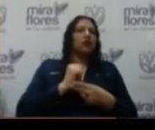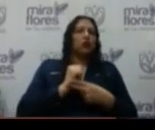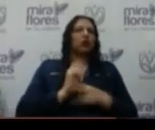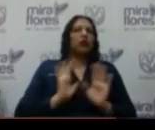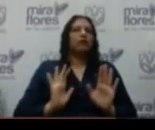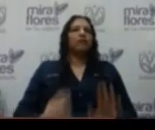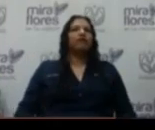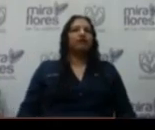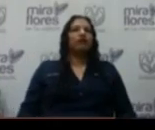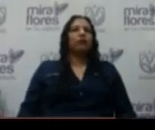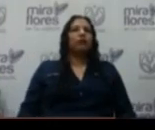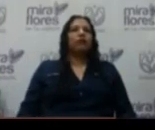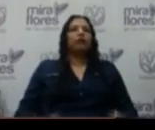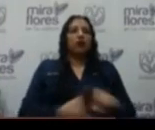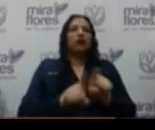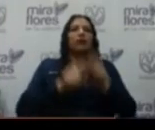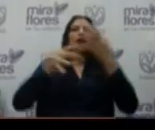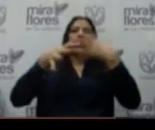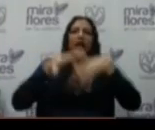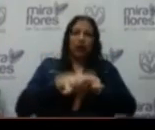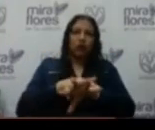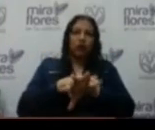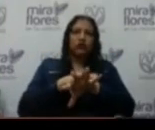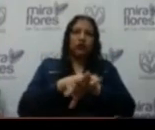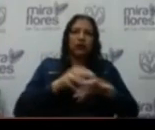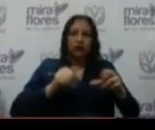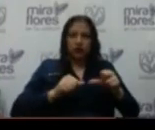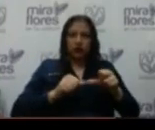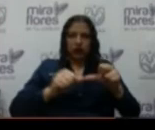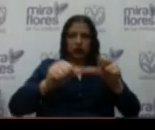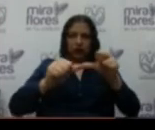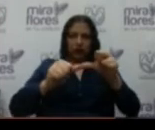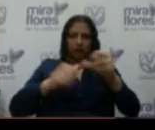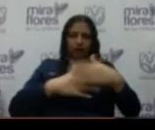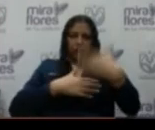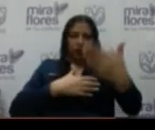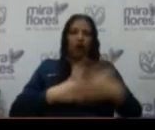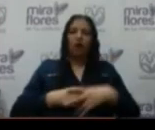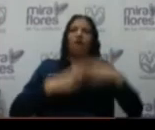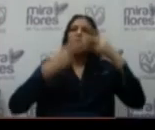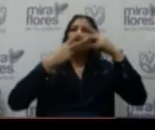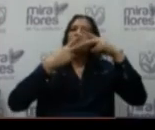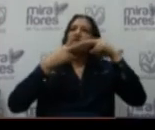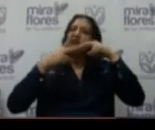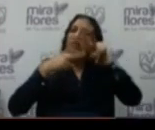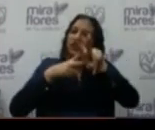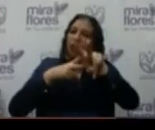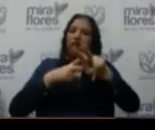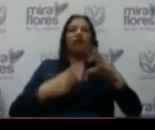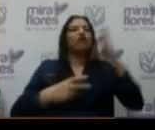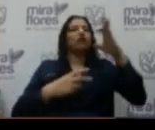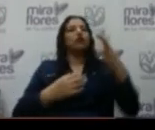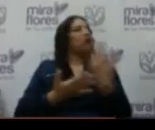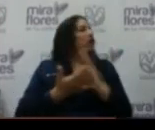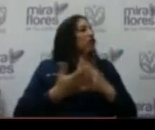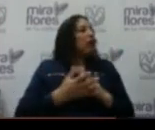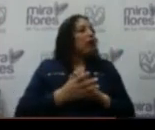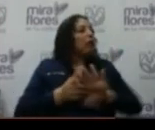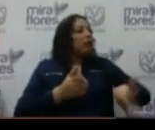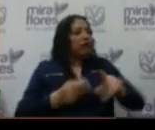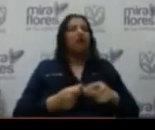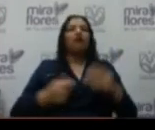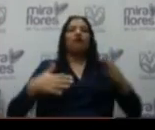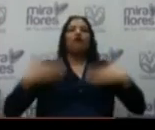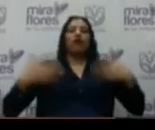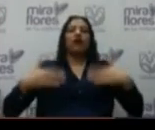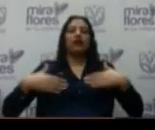también inclusiva y sostenible. Una ciudad con visión de futuro donde nadie sobra. Felices